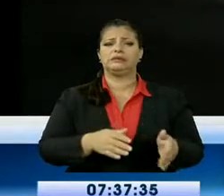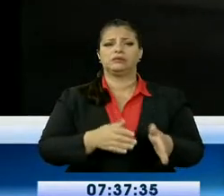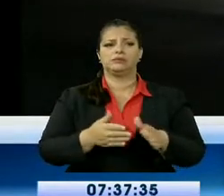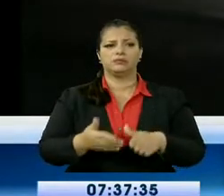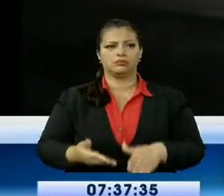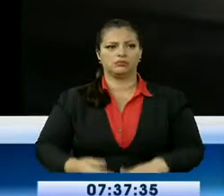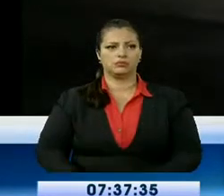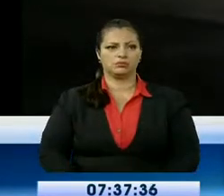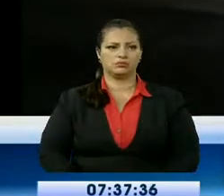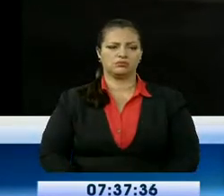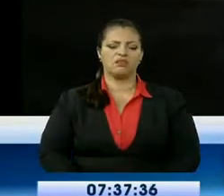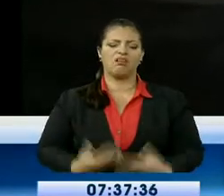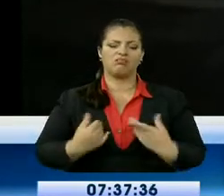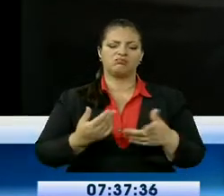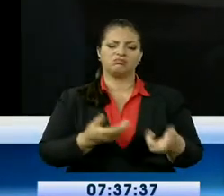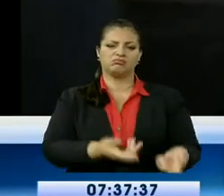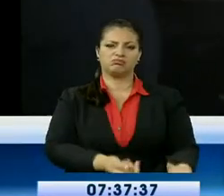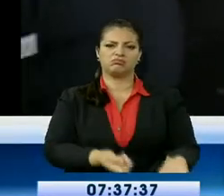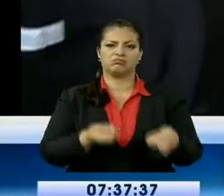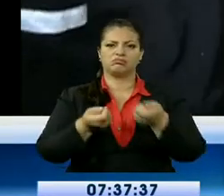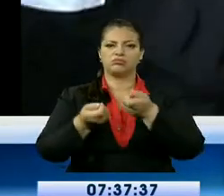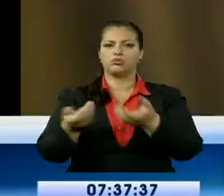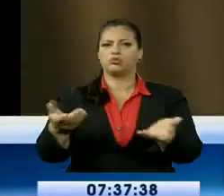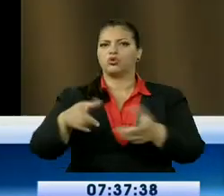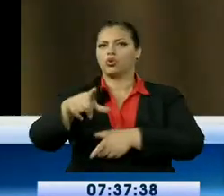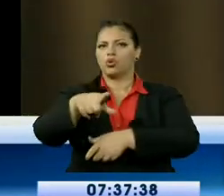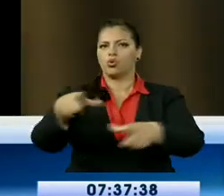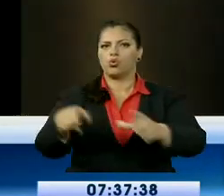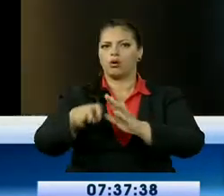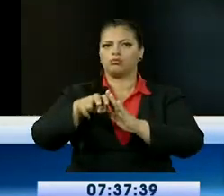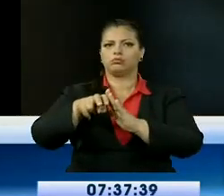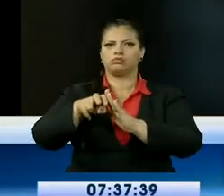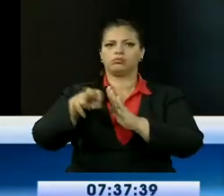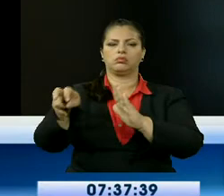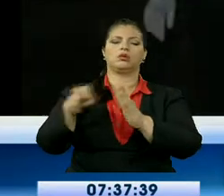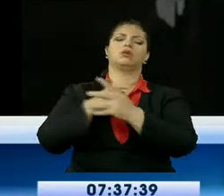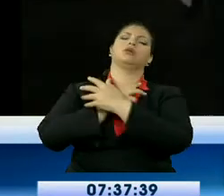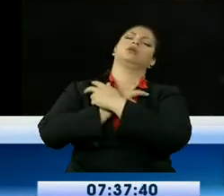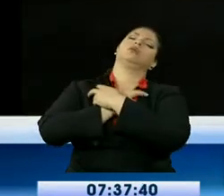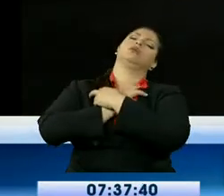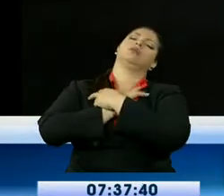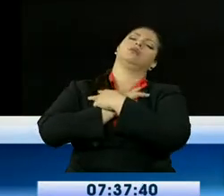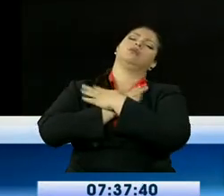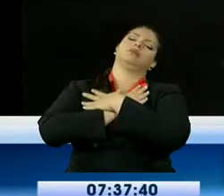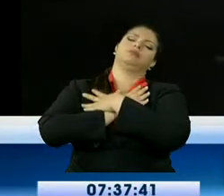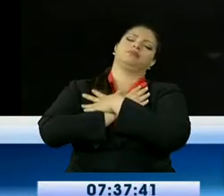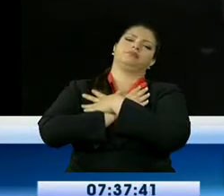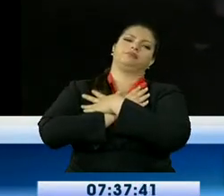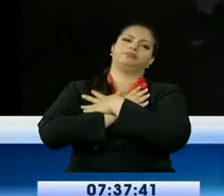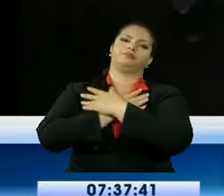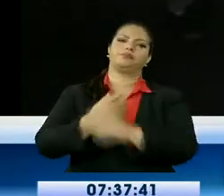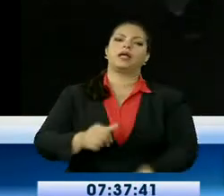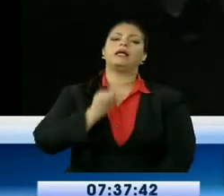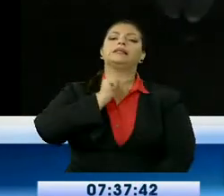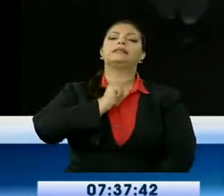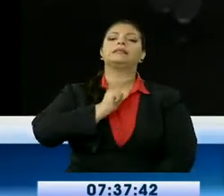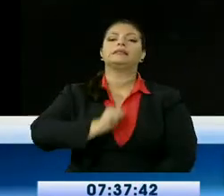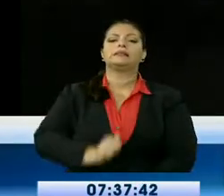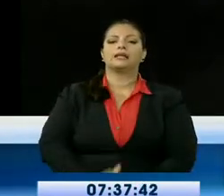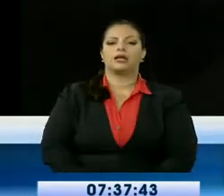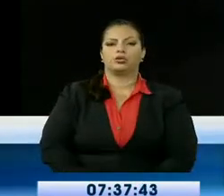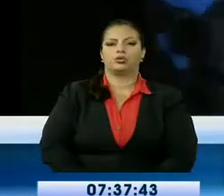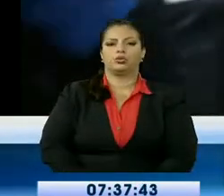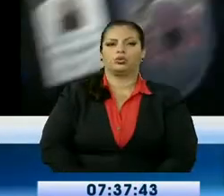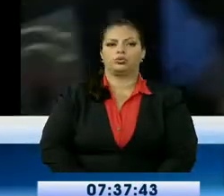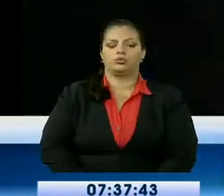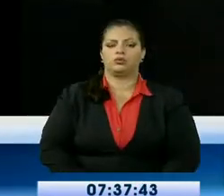del desafortunado fue trasladado hasta la morgue, donde le practicaron la autopsia, aunque se aseguró que la posible causa de muerte es por